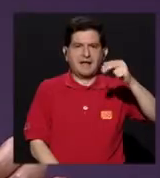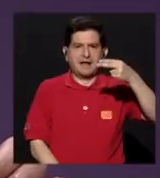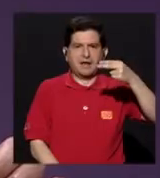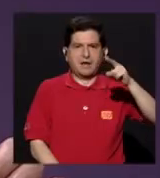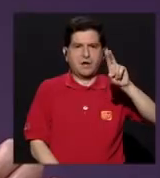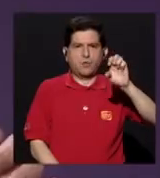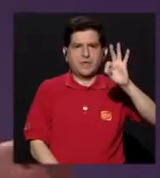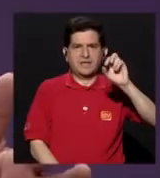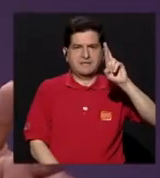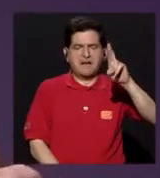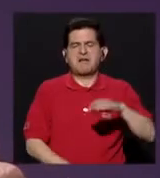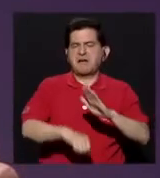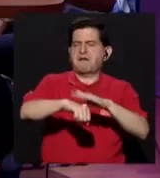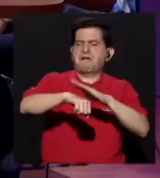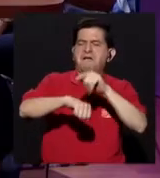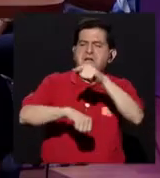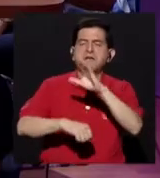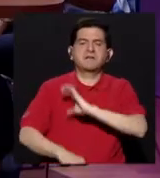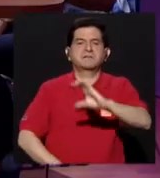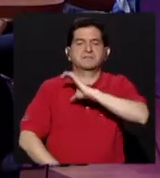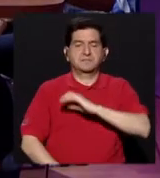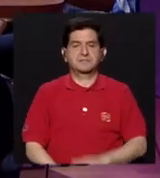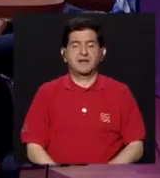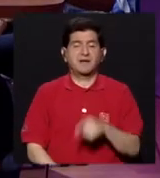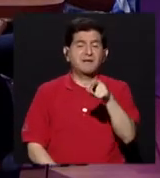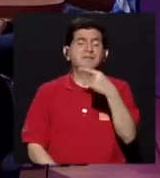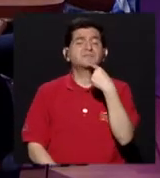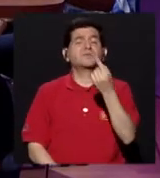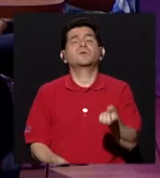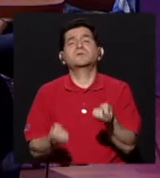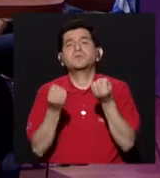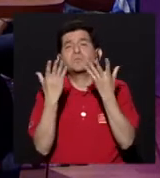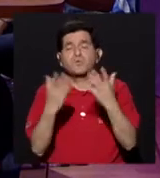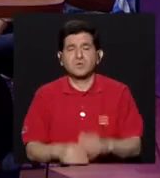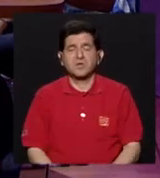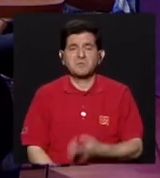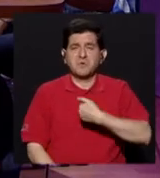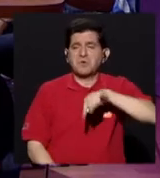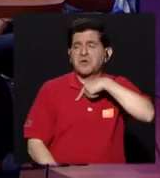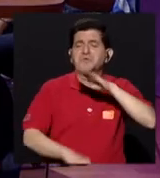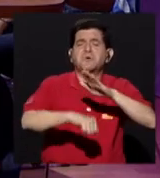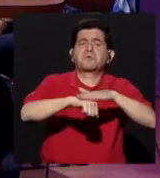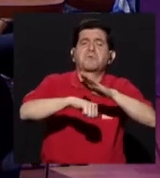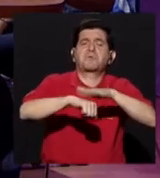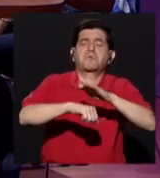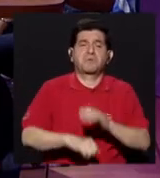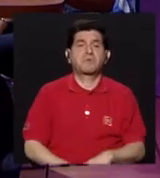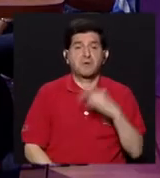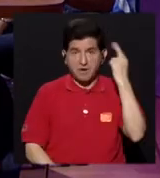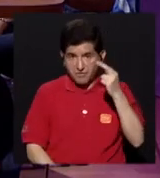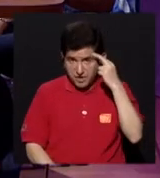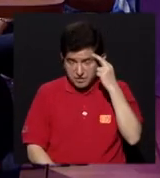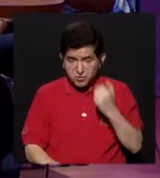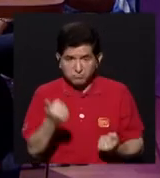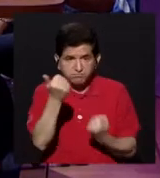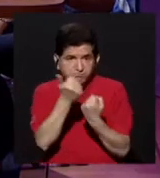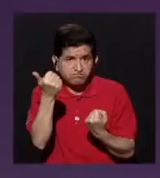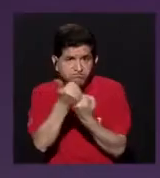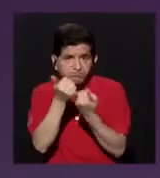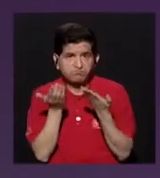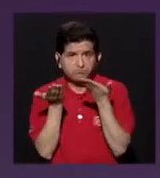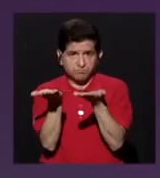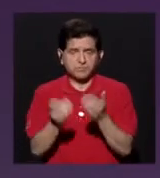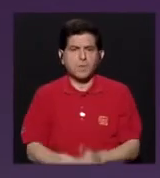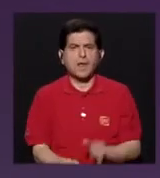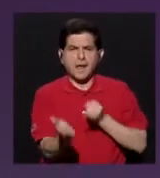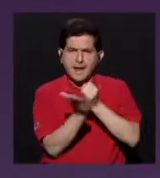conducta. Eso es una de las cosas que más nos dicen, que somos alcahuetas por justamente apoyarles. Hay